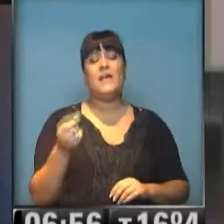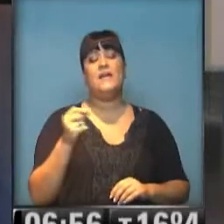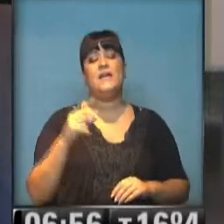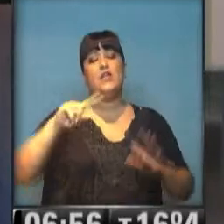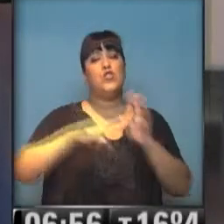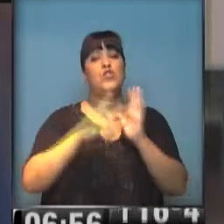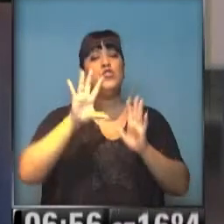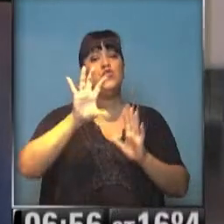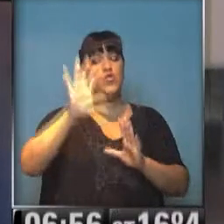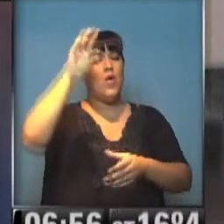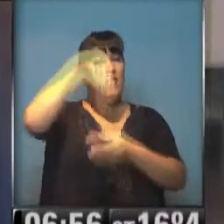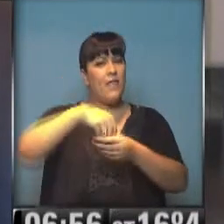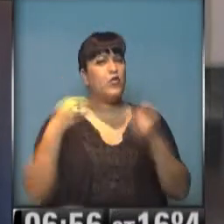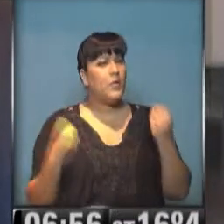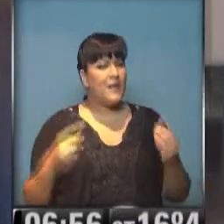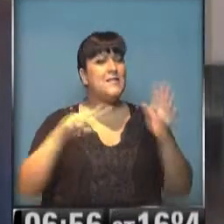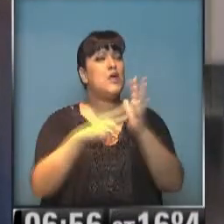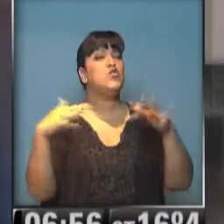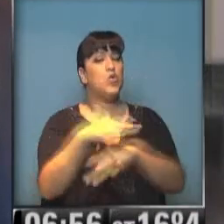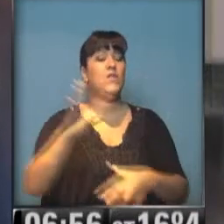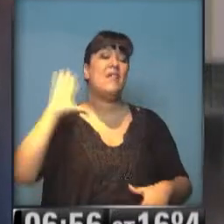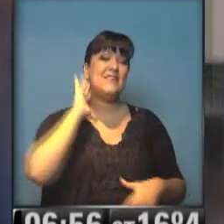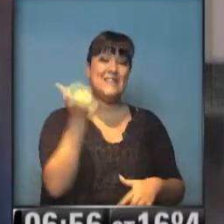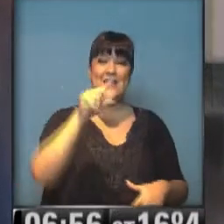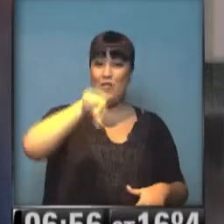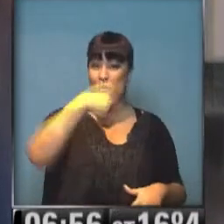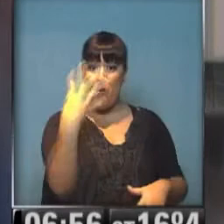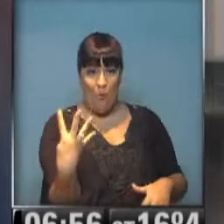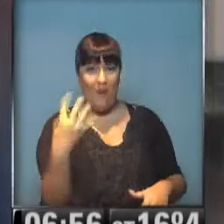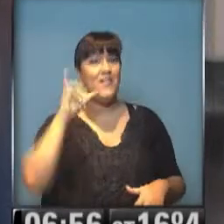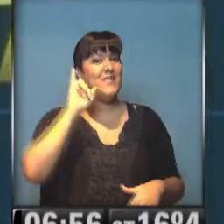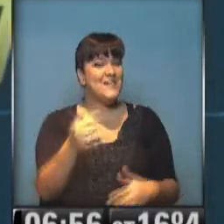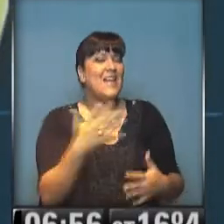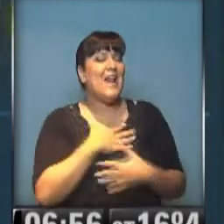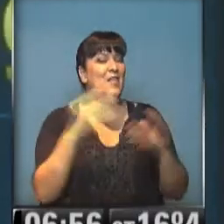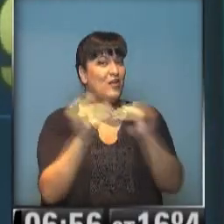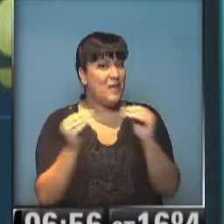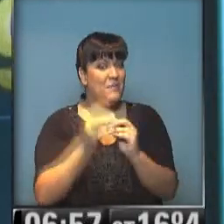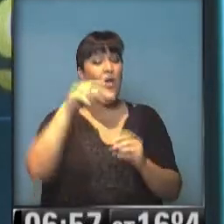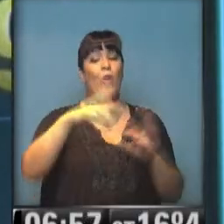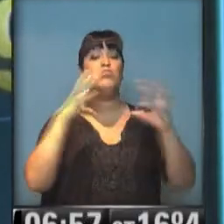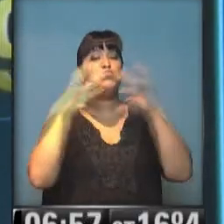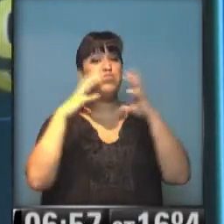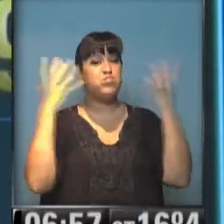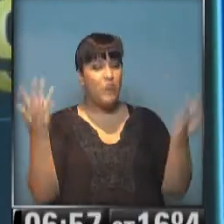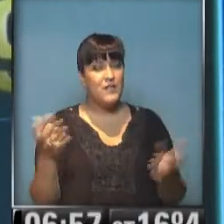qué pasa. ¡Ay, lo tenemos! 16.4. Sí, queridísimos amigos, la presión